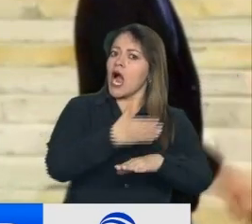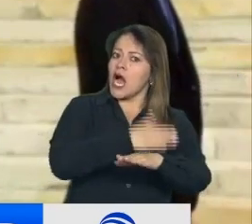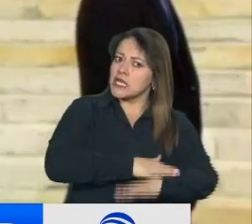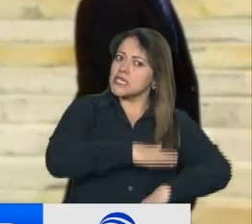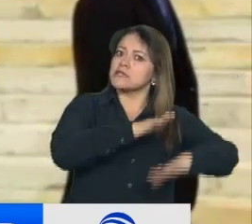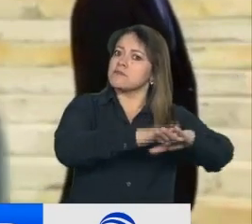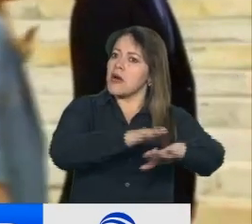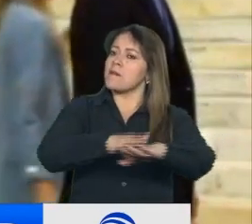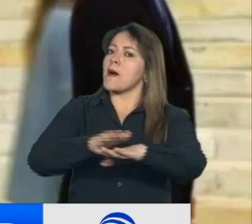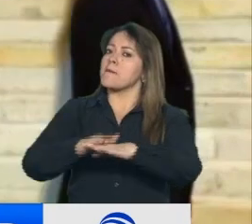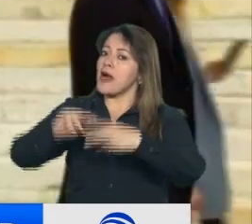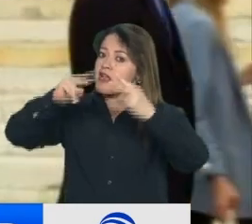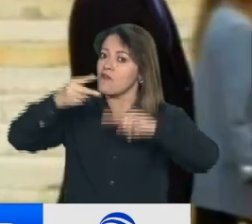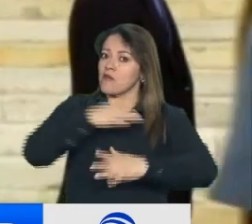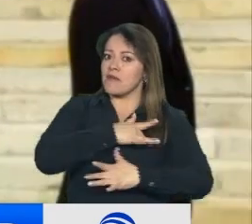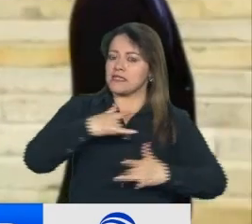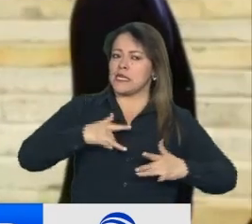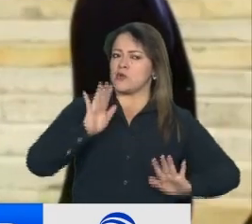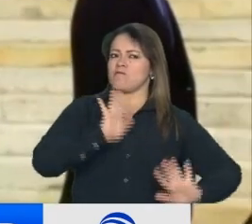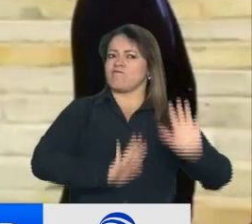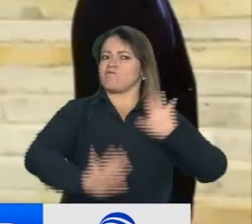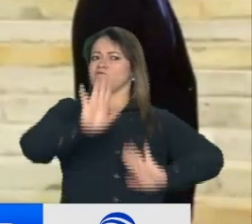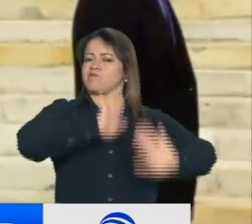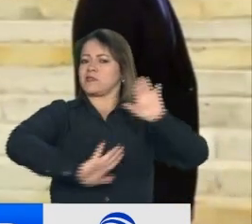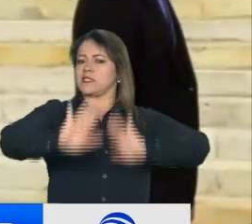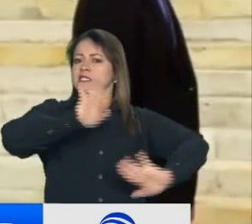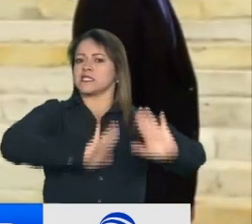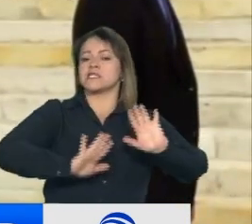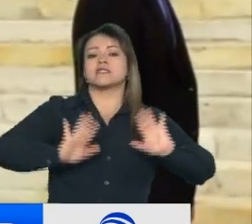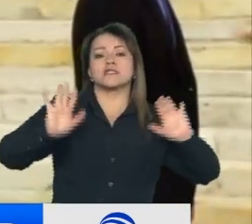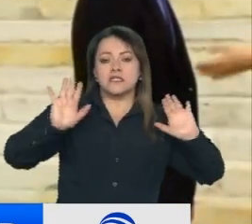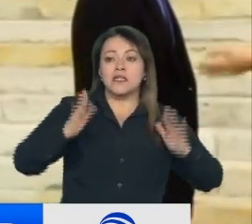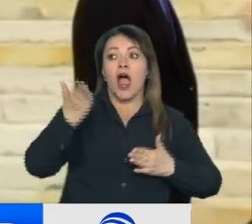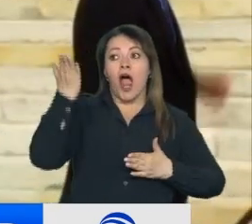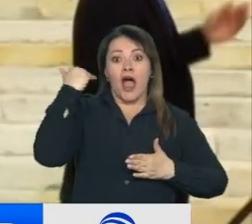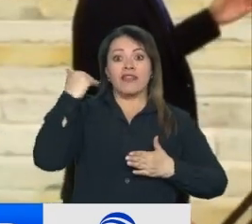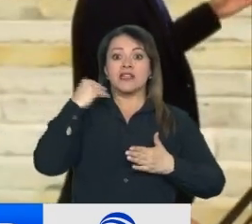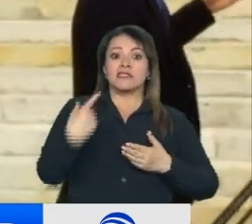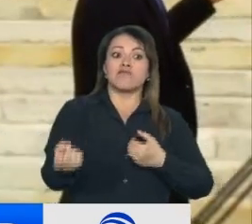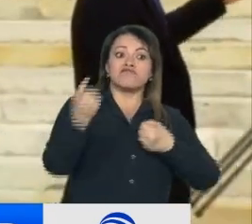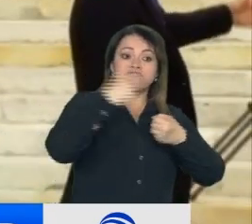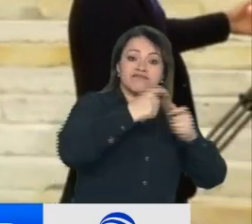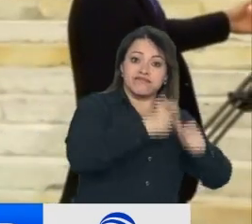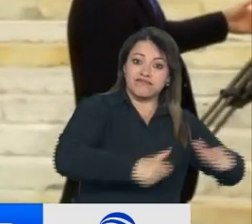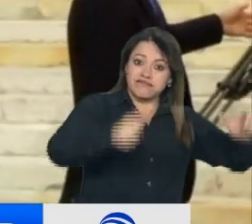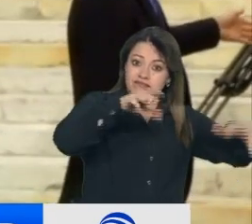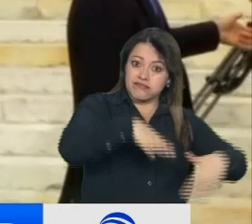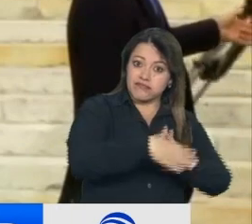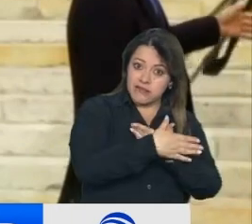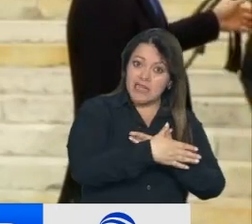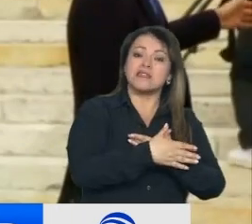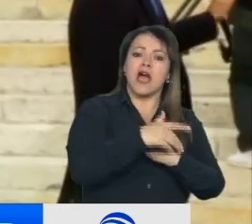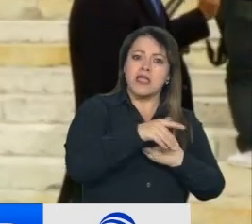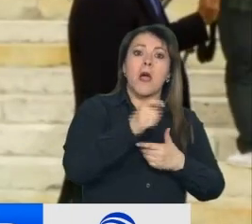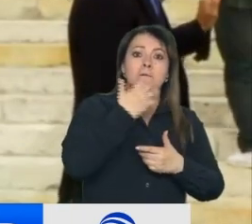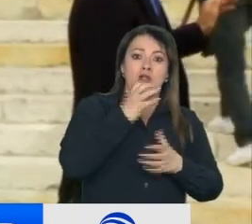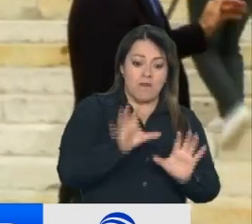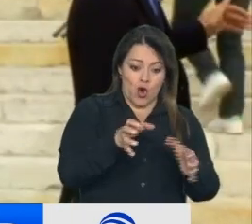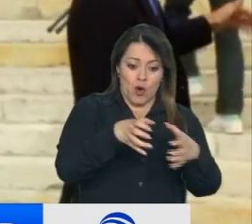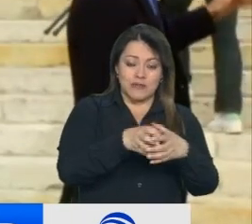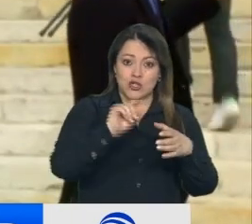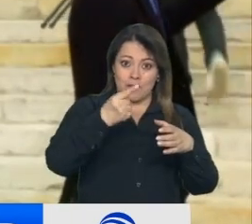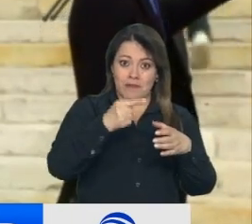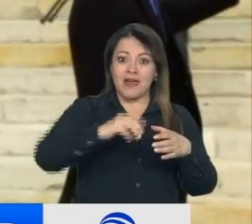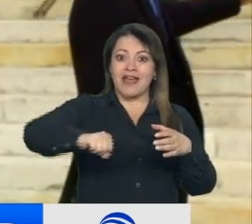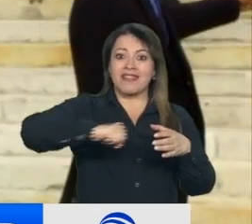la cantidad de vicios que tiene esta reforma desde, inclusive, cuando se radicó, se debía haber radicado por la comisión primera por ser